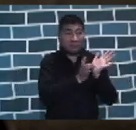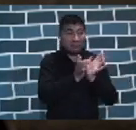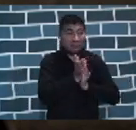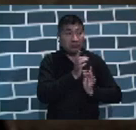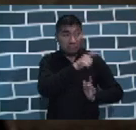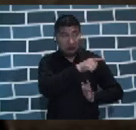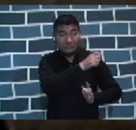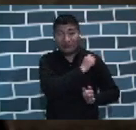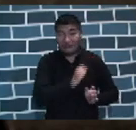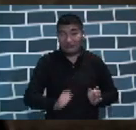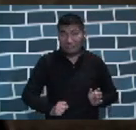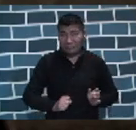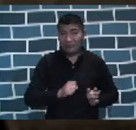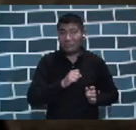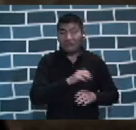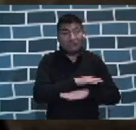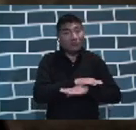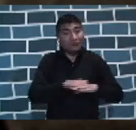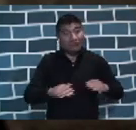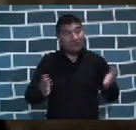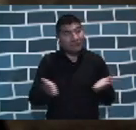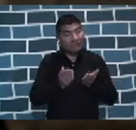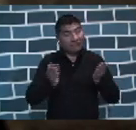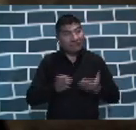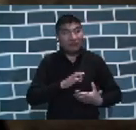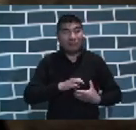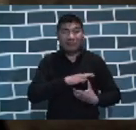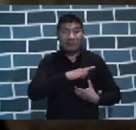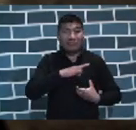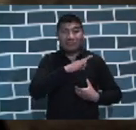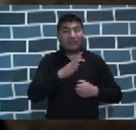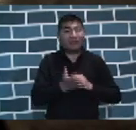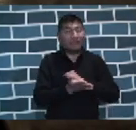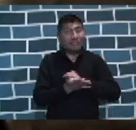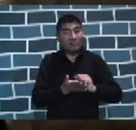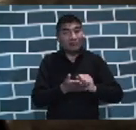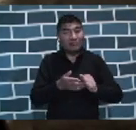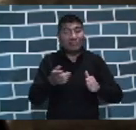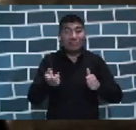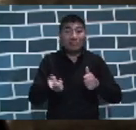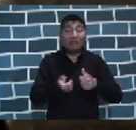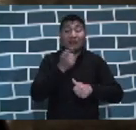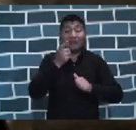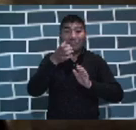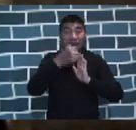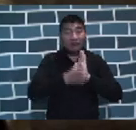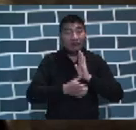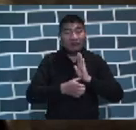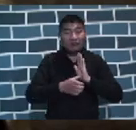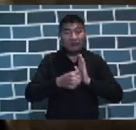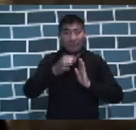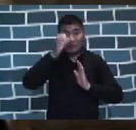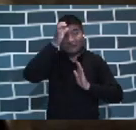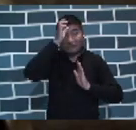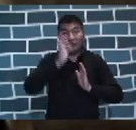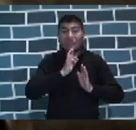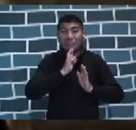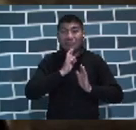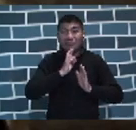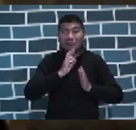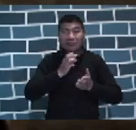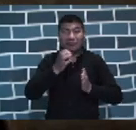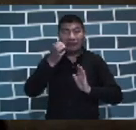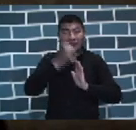sino es impulsado por el espíritu santo 1ª corintios 12 3